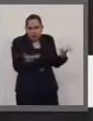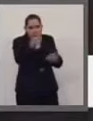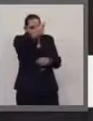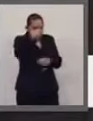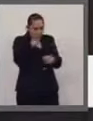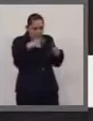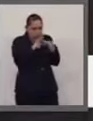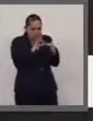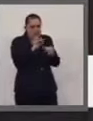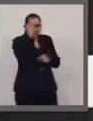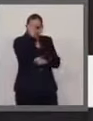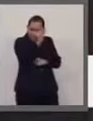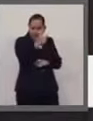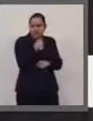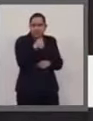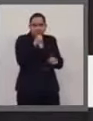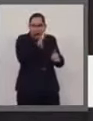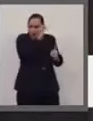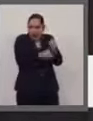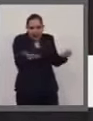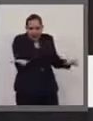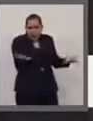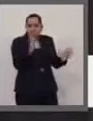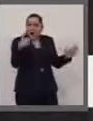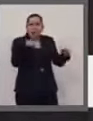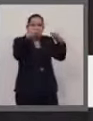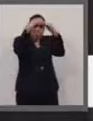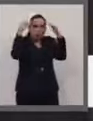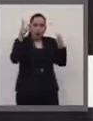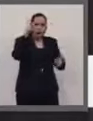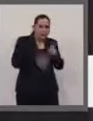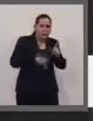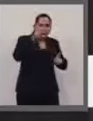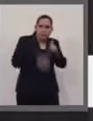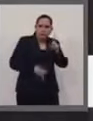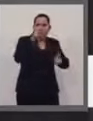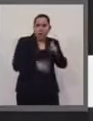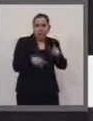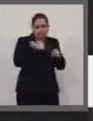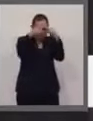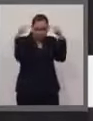Déjeme acabar ahora, porque me aludió. Déjeme acabar. Ya estoy harto de sus interrupciones.